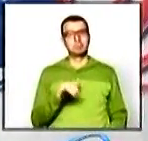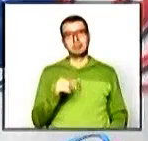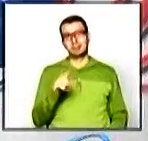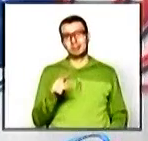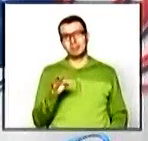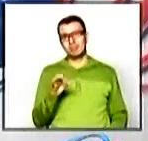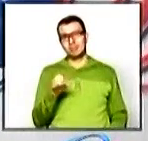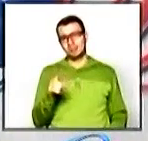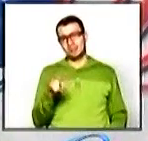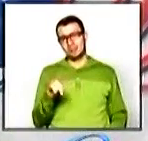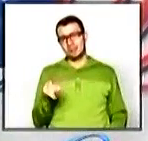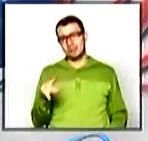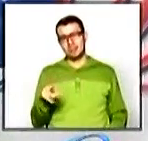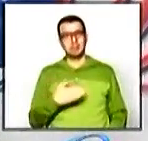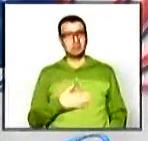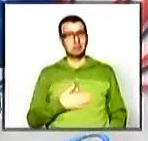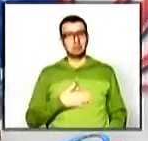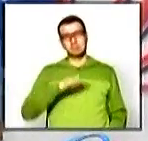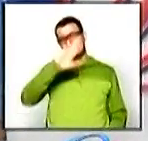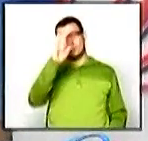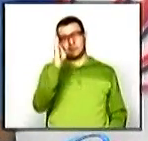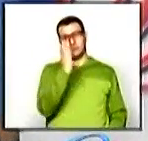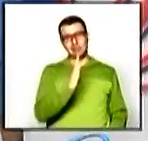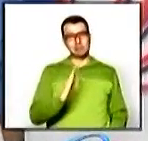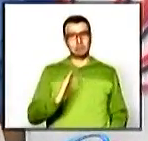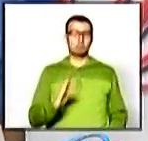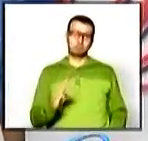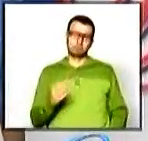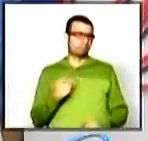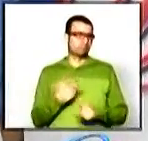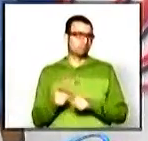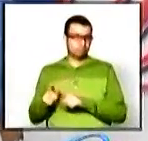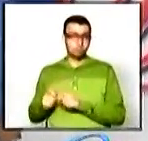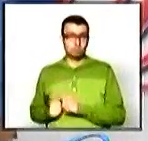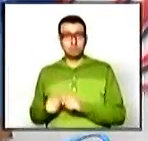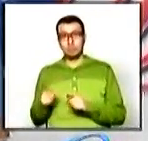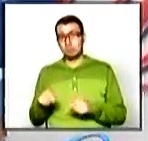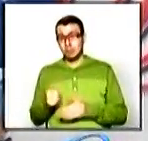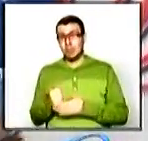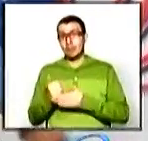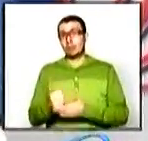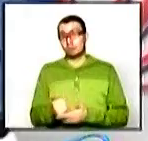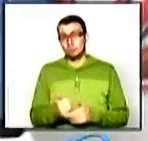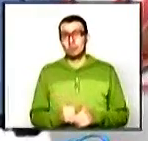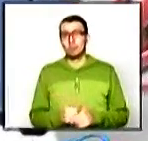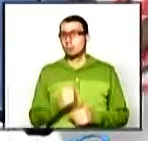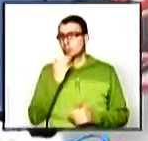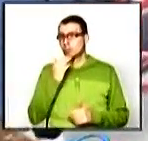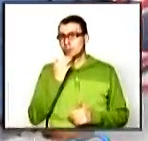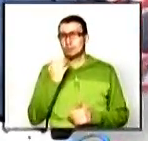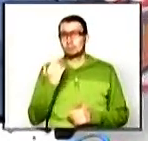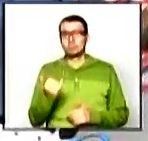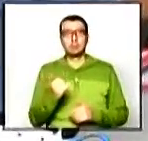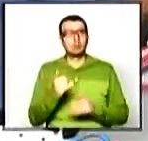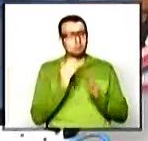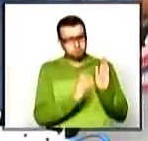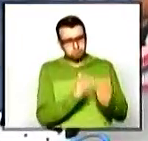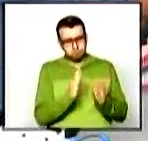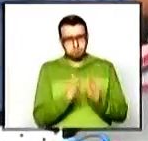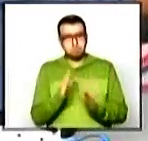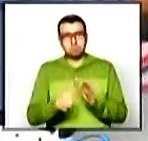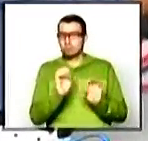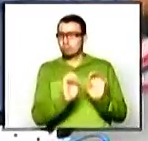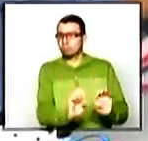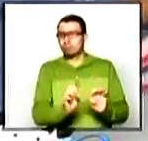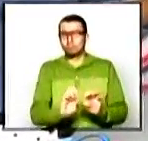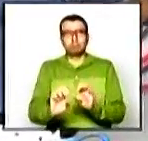escoliosis, ¿sí? Que es todo lo que nos podemos ir ayudando. Anexo a esto nos ayudamos con un poquito de modulación de tono muscular a través de masaje o gimnasia